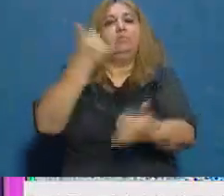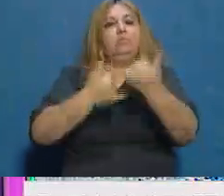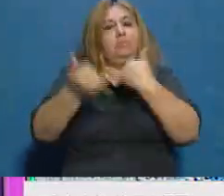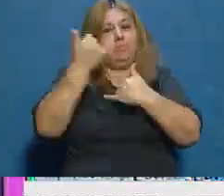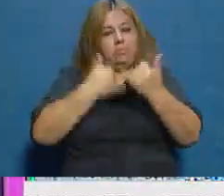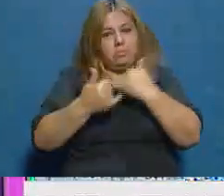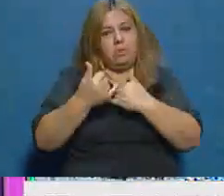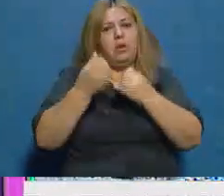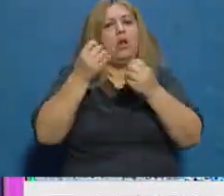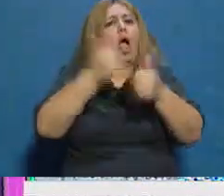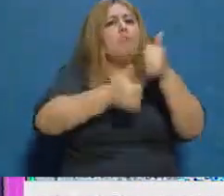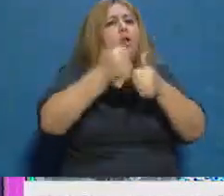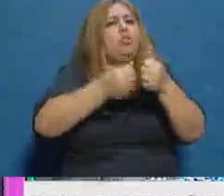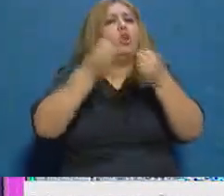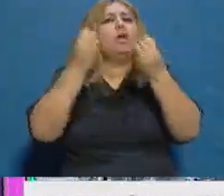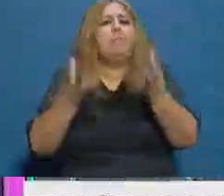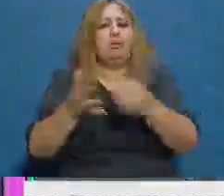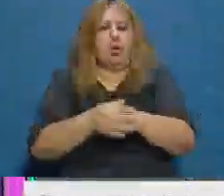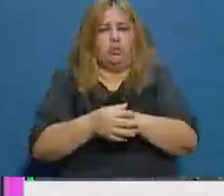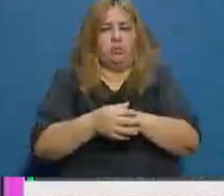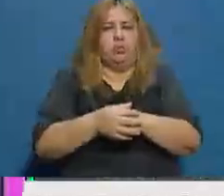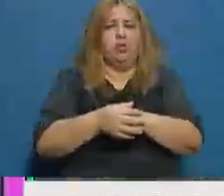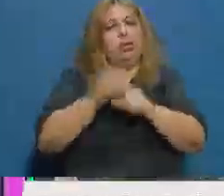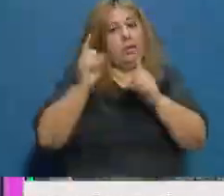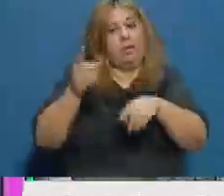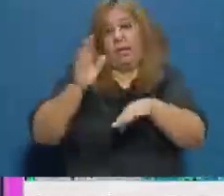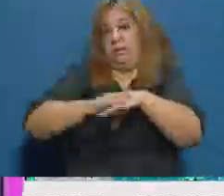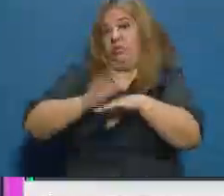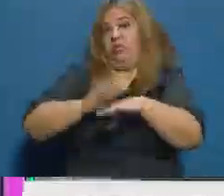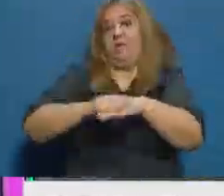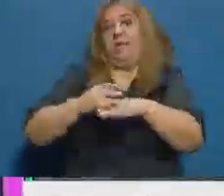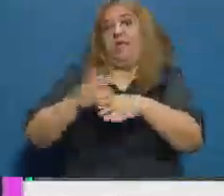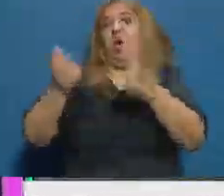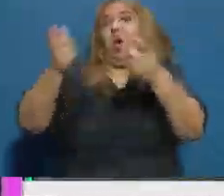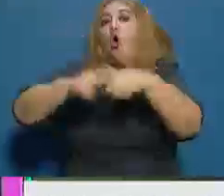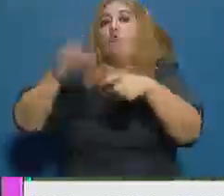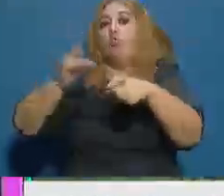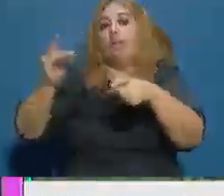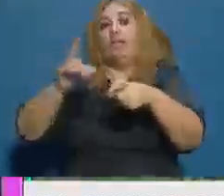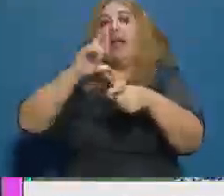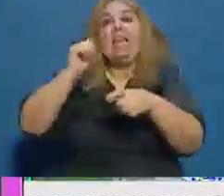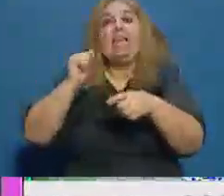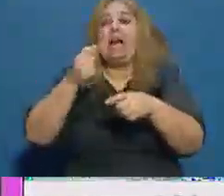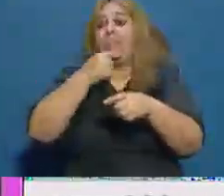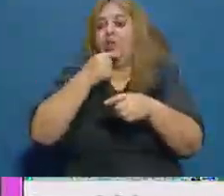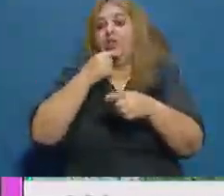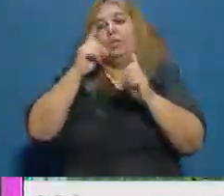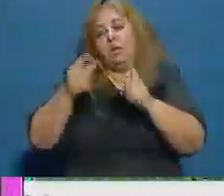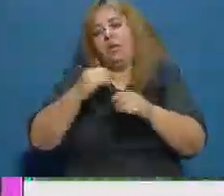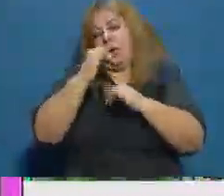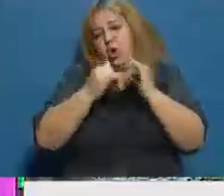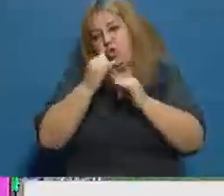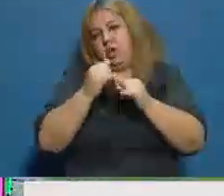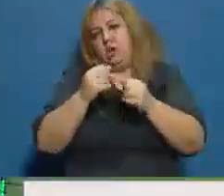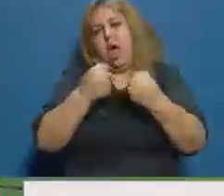fue este campeonato, pero también de alguna manera, siendo parte también de la Liga, contó que estaba en desacuerdo de